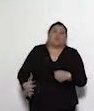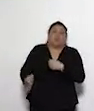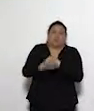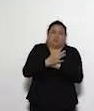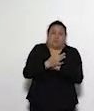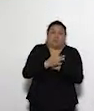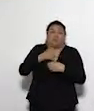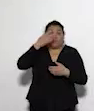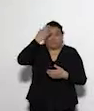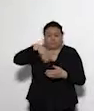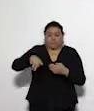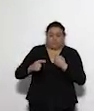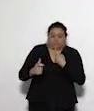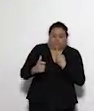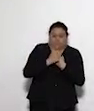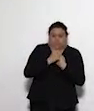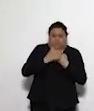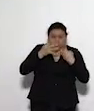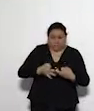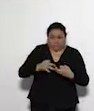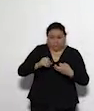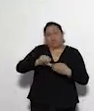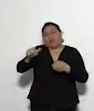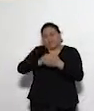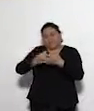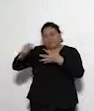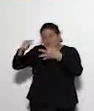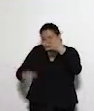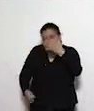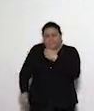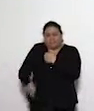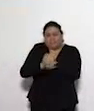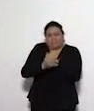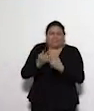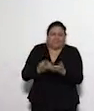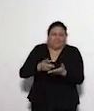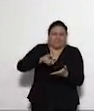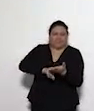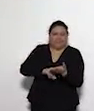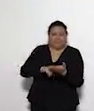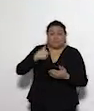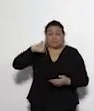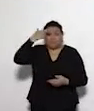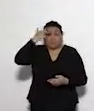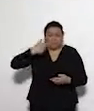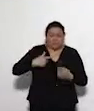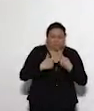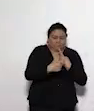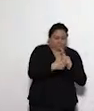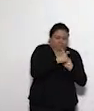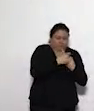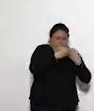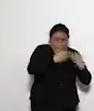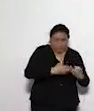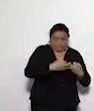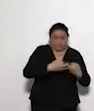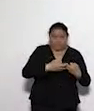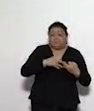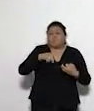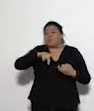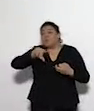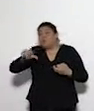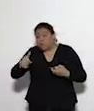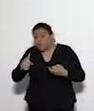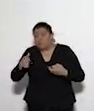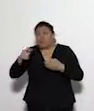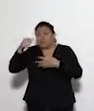ejerzan a plenitud otros derechos humanos. Sin seguridad jamás habrá una vigencia real de los derechos humanos y sin